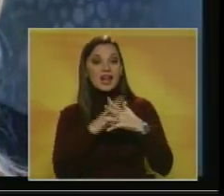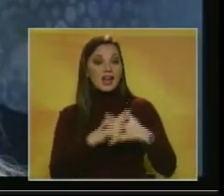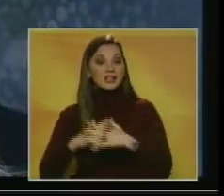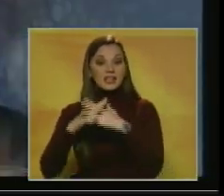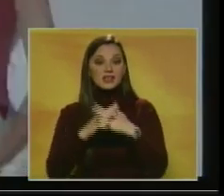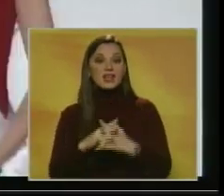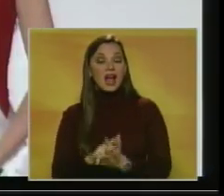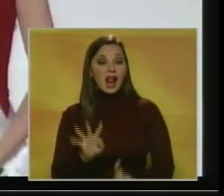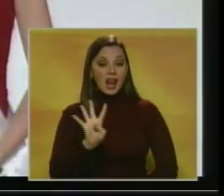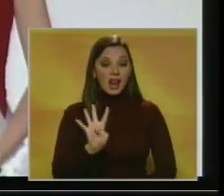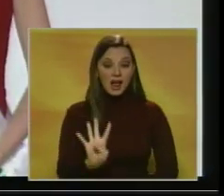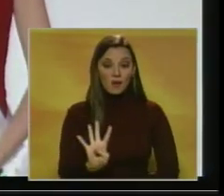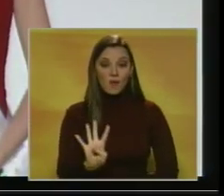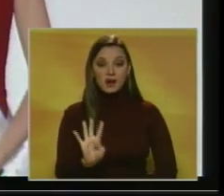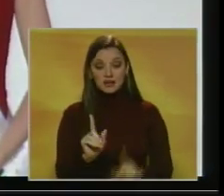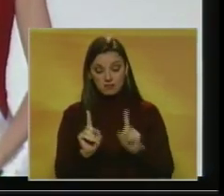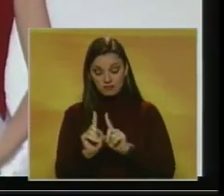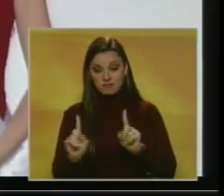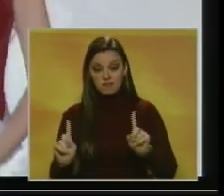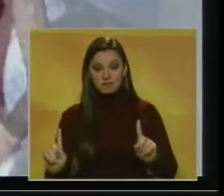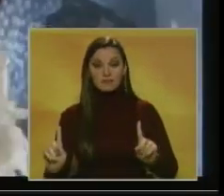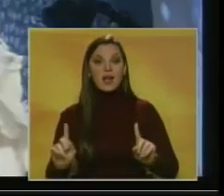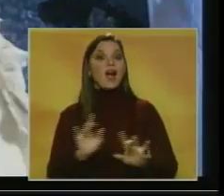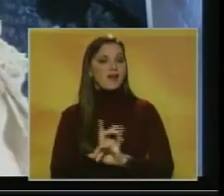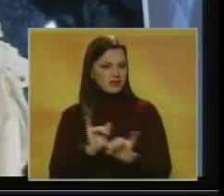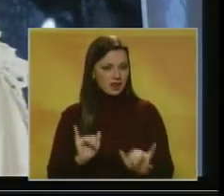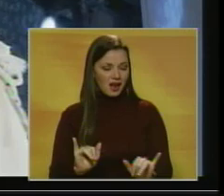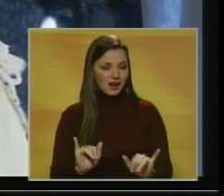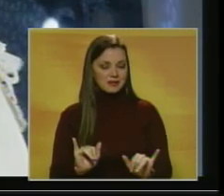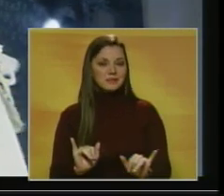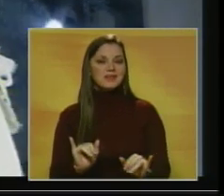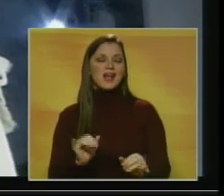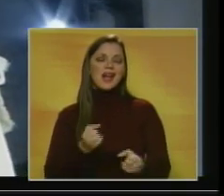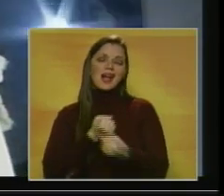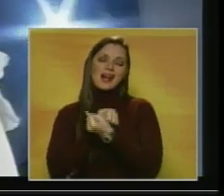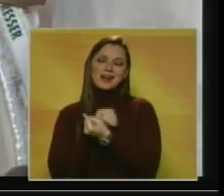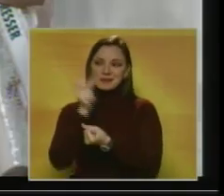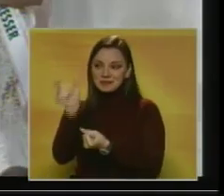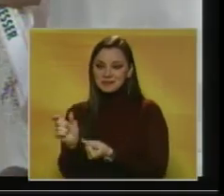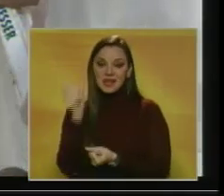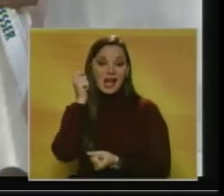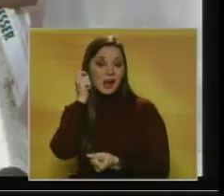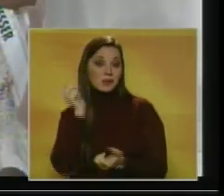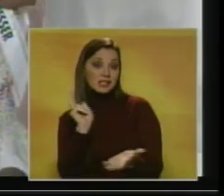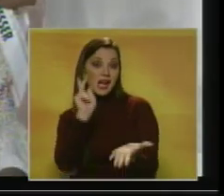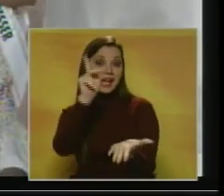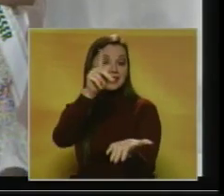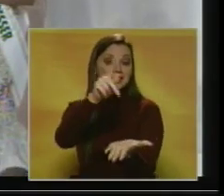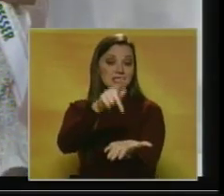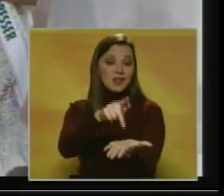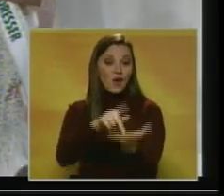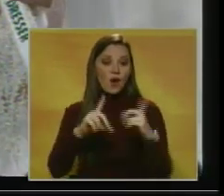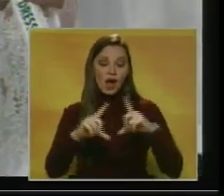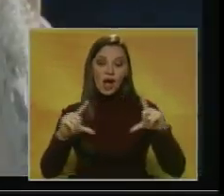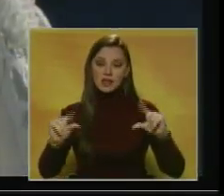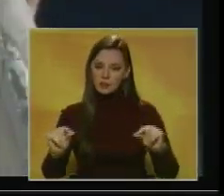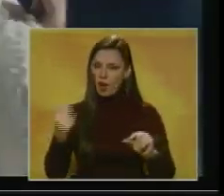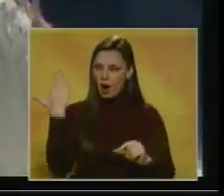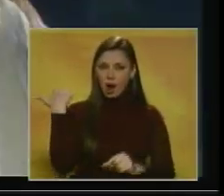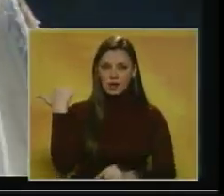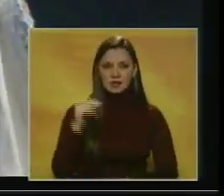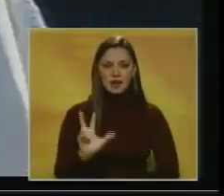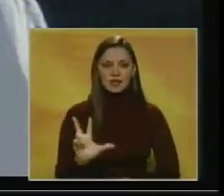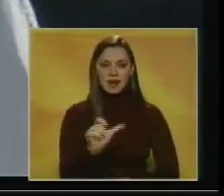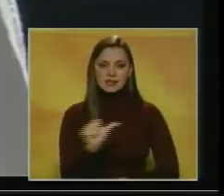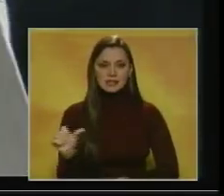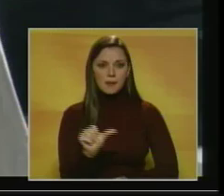como cuarta finalista en el cuadro final. La queridísima Edimar, desde su llegada a la capital niponiana hace 3 semanas,